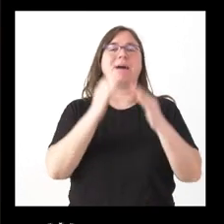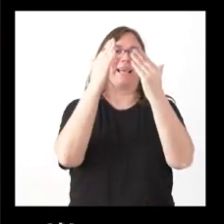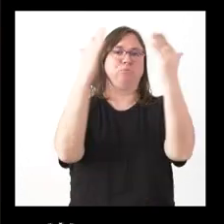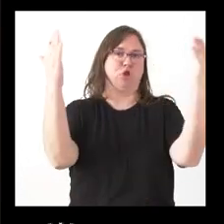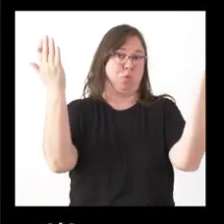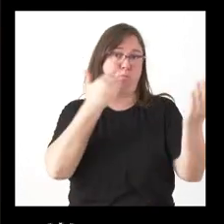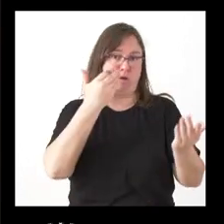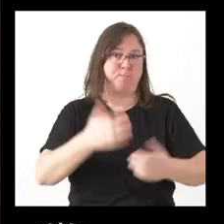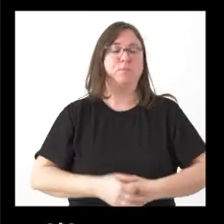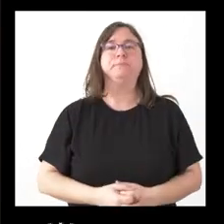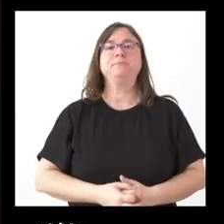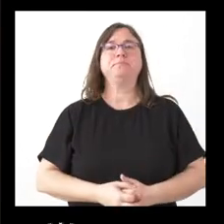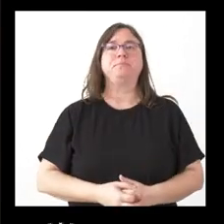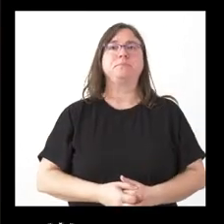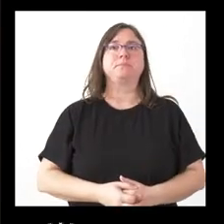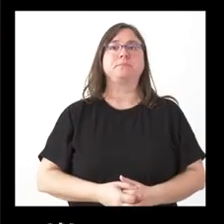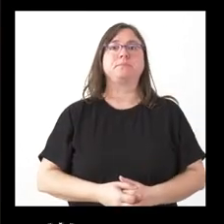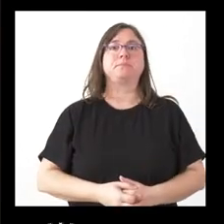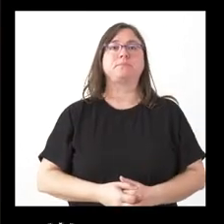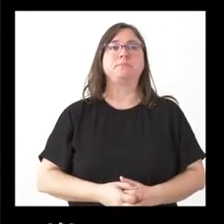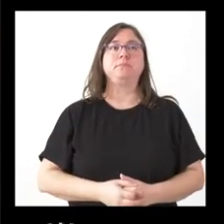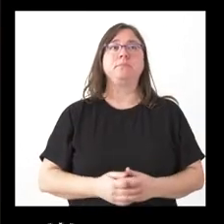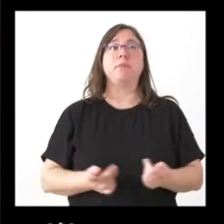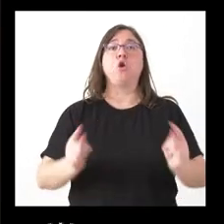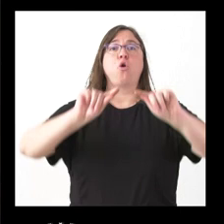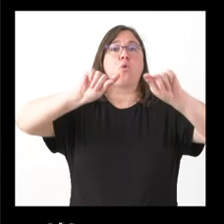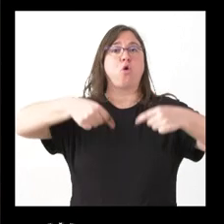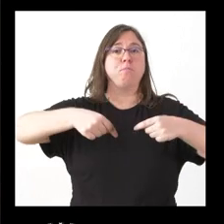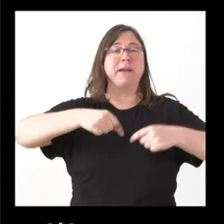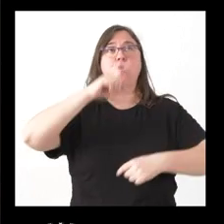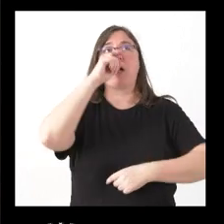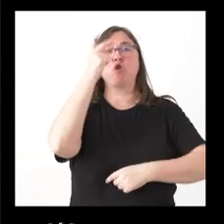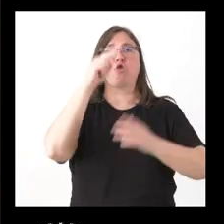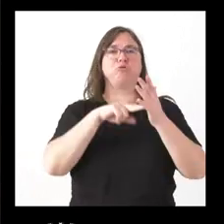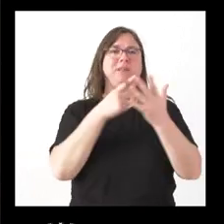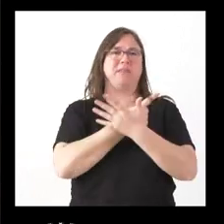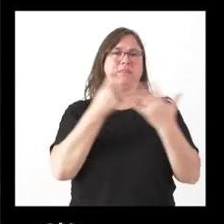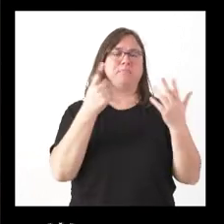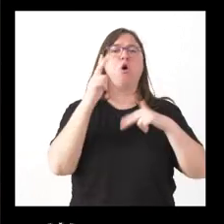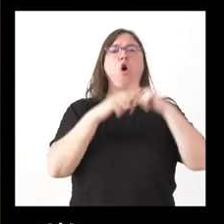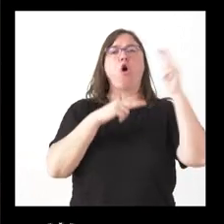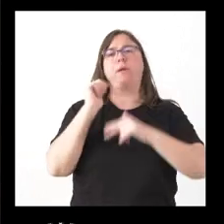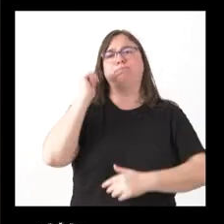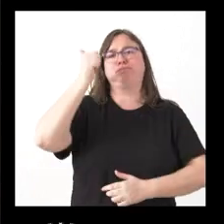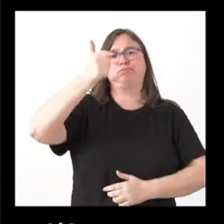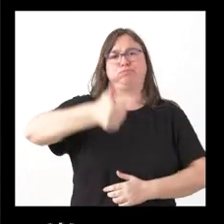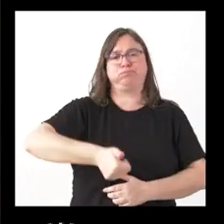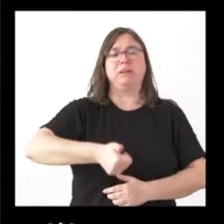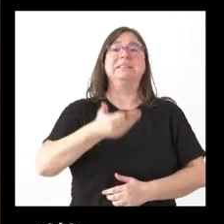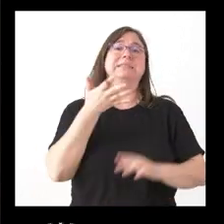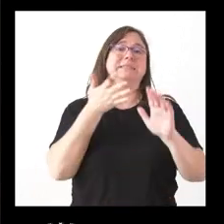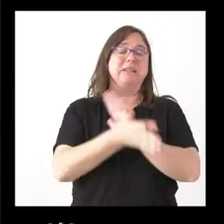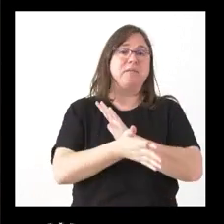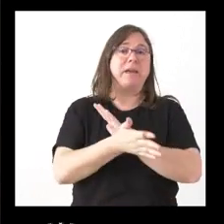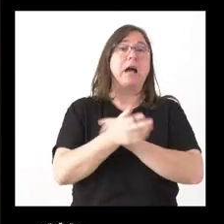esa Semana Santa El convenio fue en el año 16 pero las obras han durado mucho tiempo por lo tanto los objetivos de ese